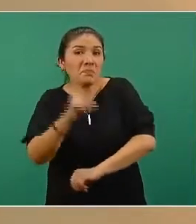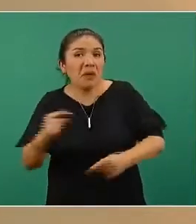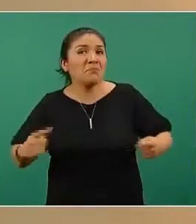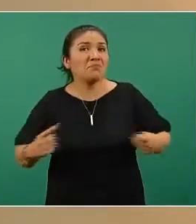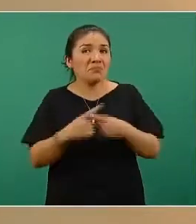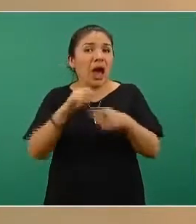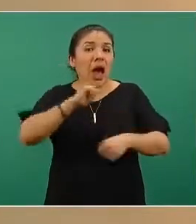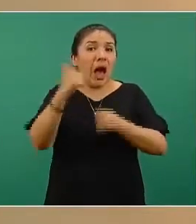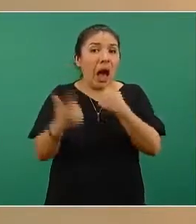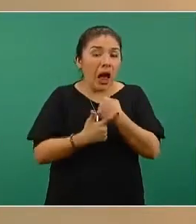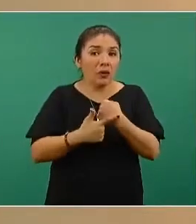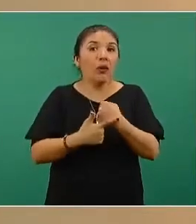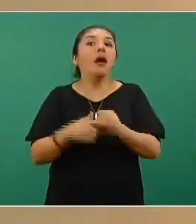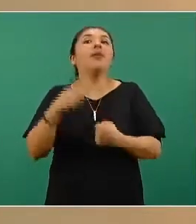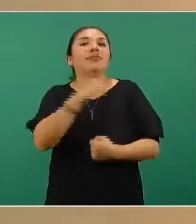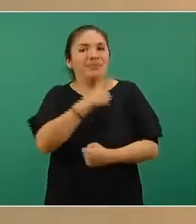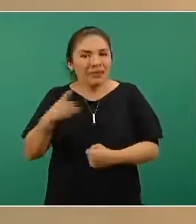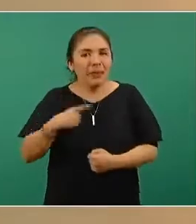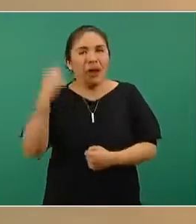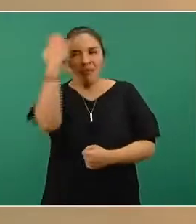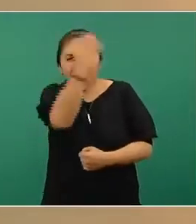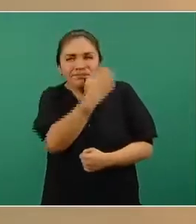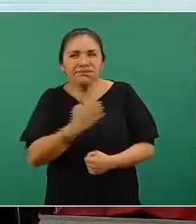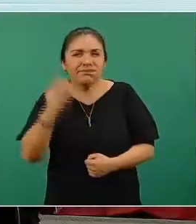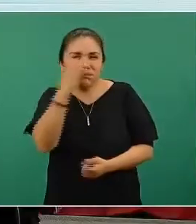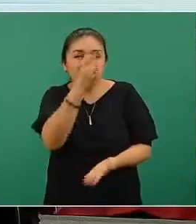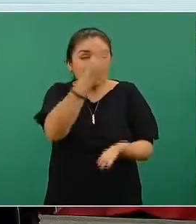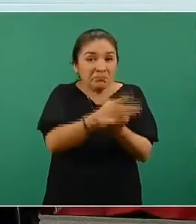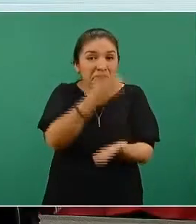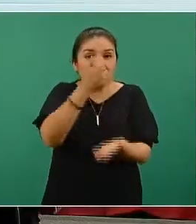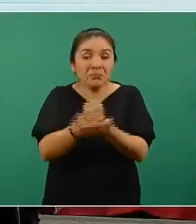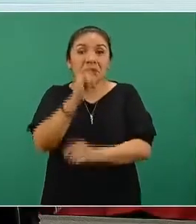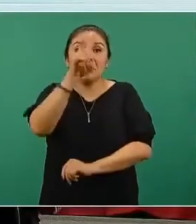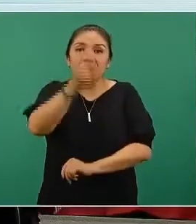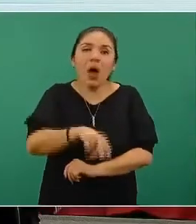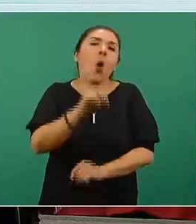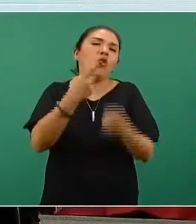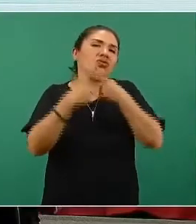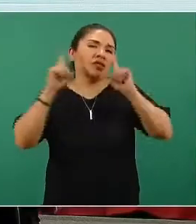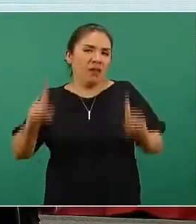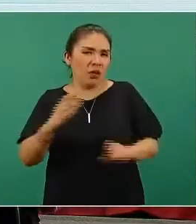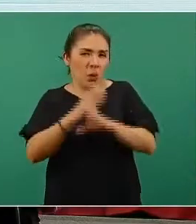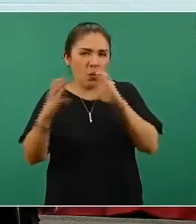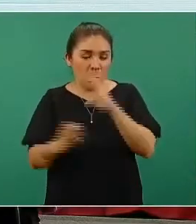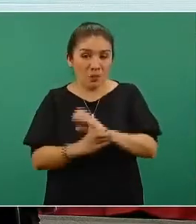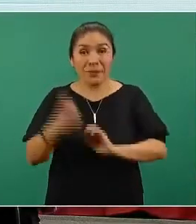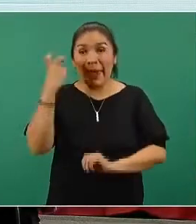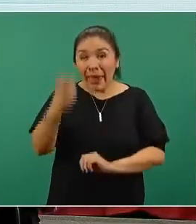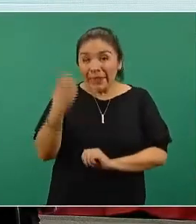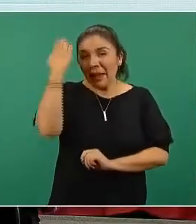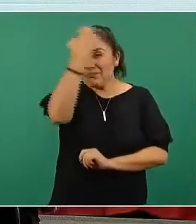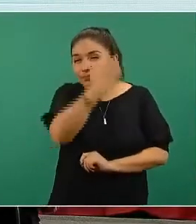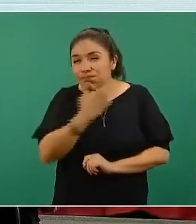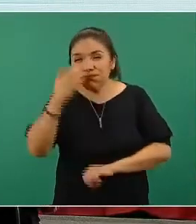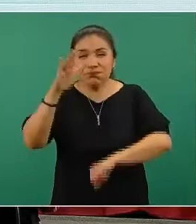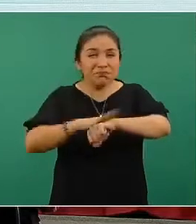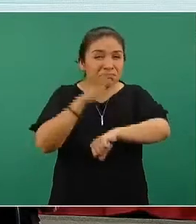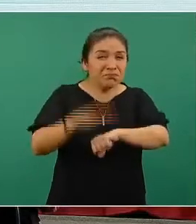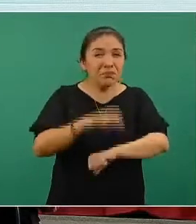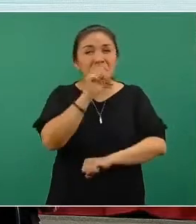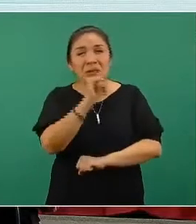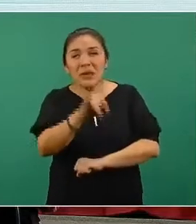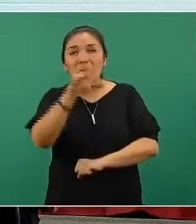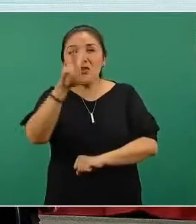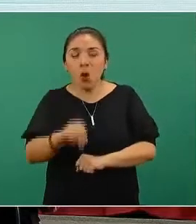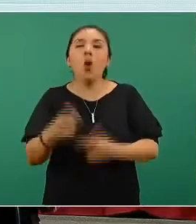o no causalmente asociado a la inmunización. Y obviamente ese proceso de confirmación, verificación,